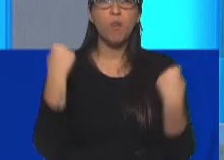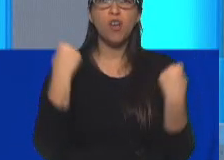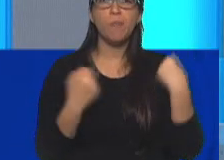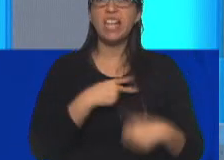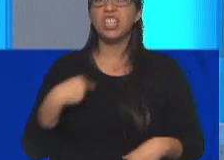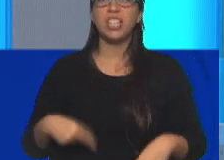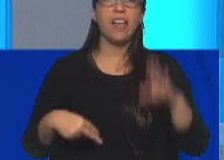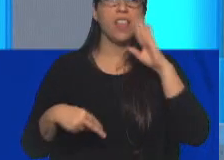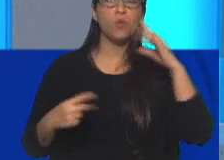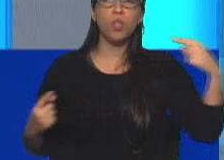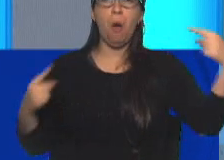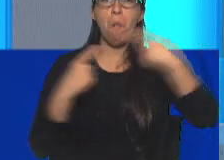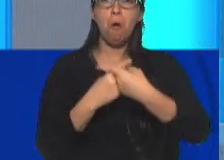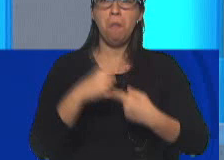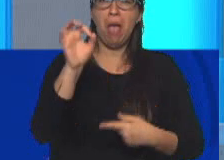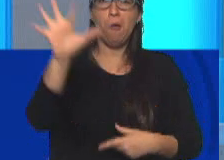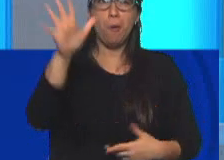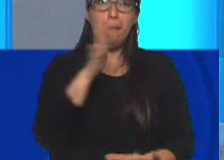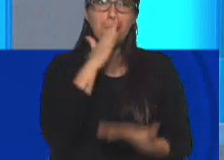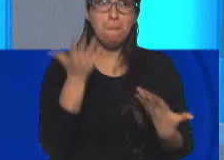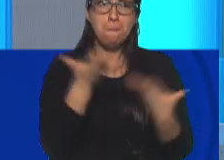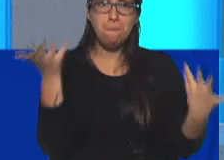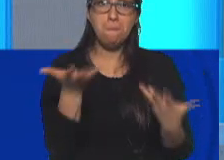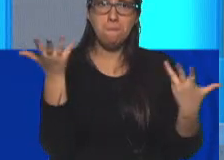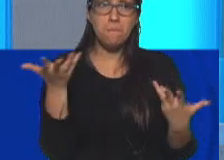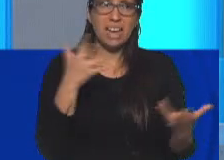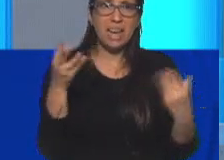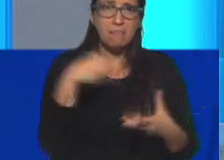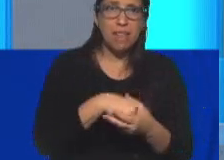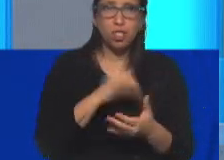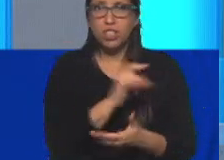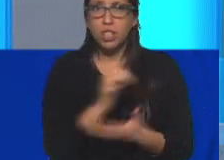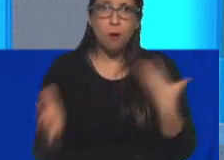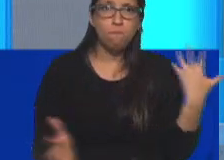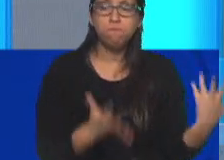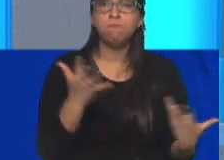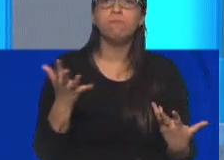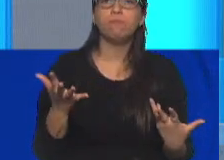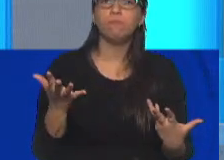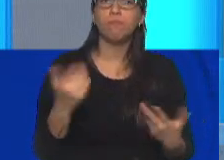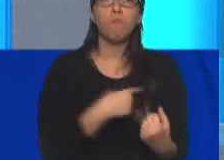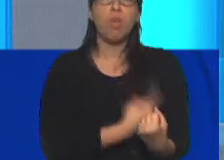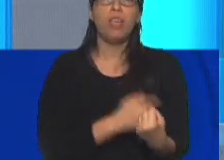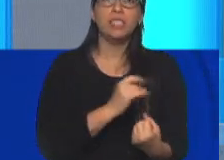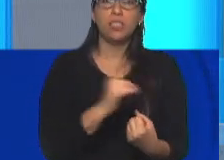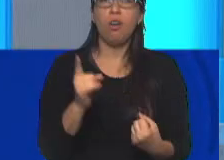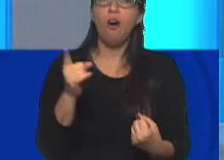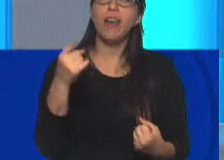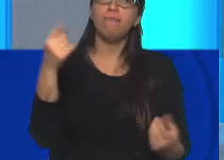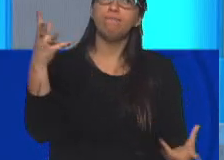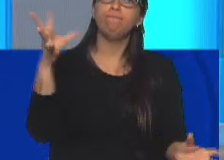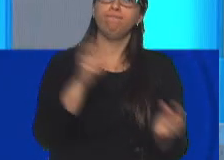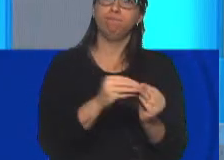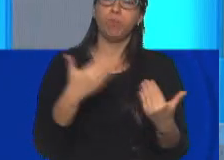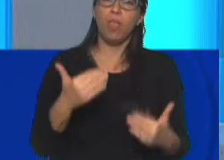China y Estados Unidos. Igual el desafío es cómo se construye una discusión pública de lo que va a pasar con el acuerdo, ¿no? Está bien. Bueno,